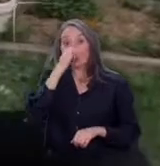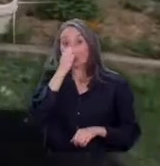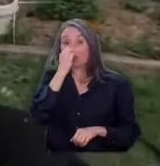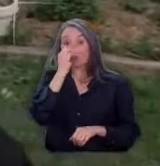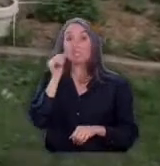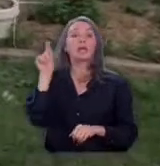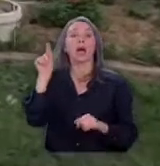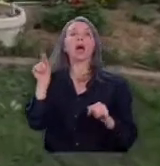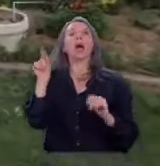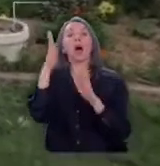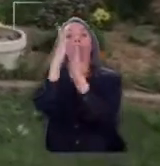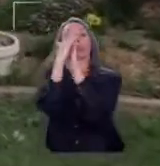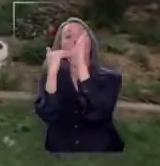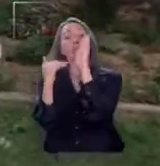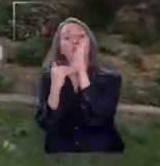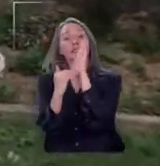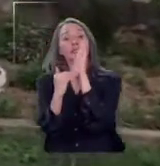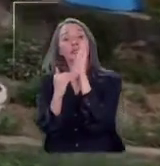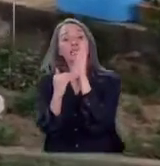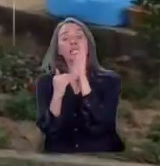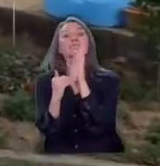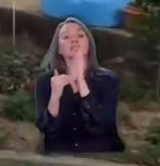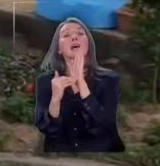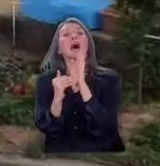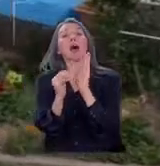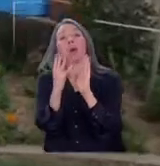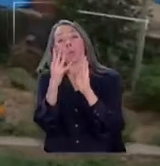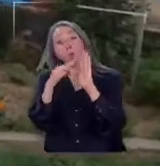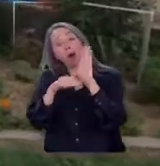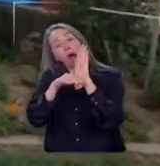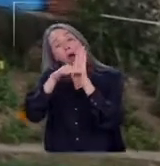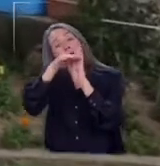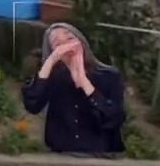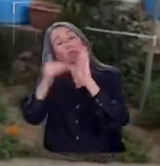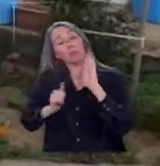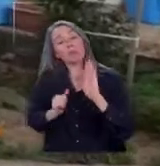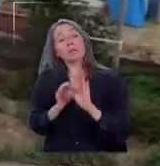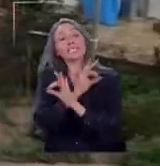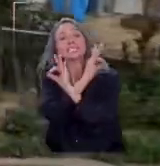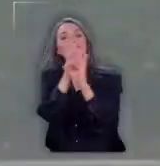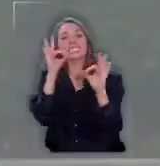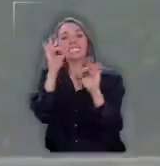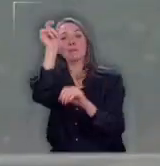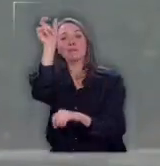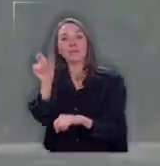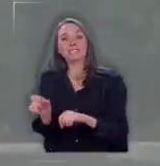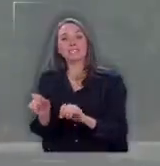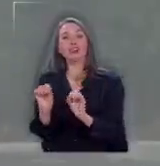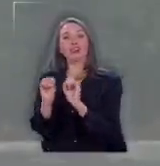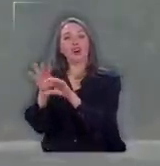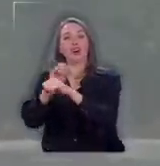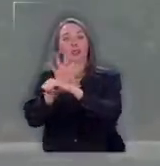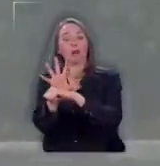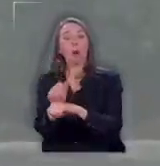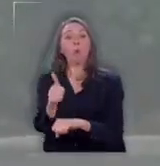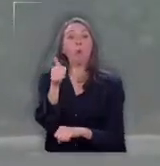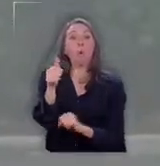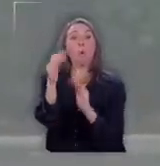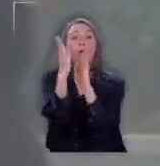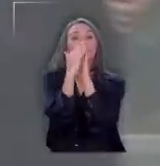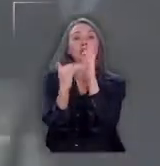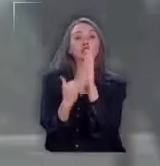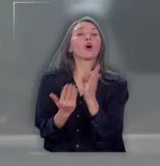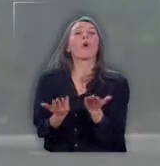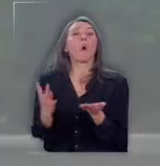recorrió este país oceánico hasta no tener ni un solo contagiado las claves del éxito neozelandés han